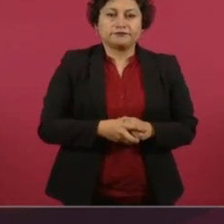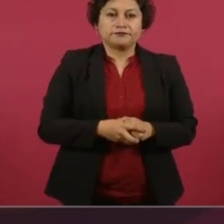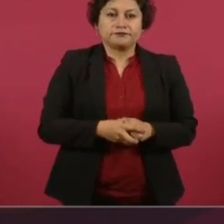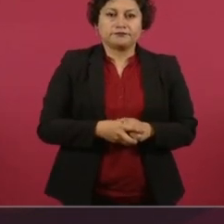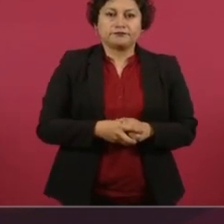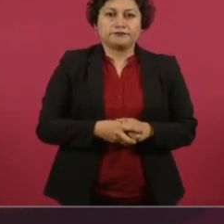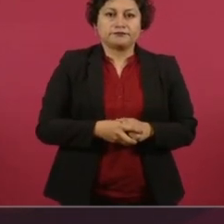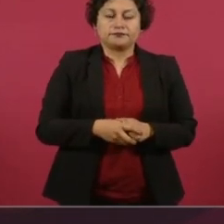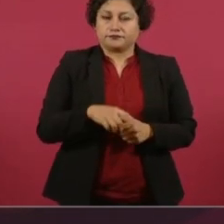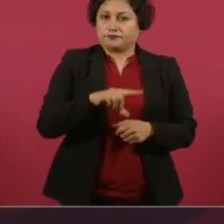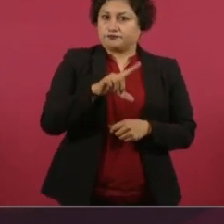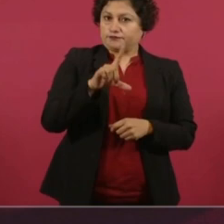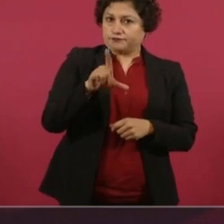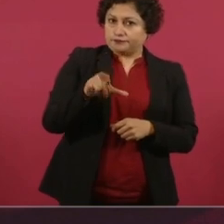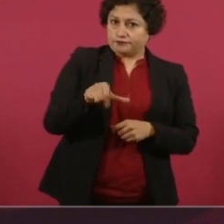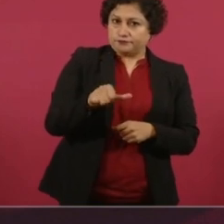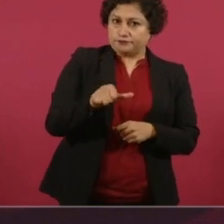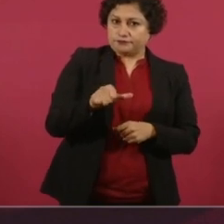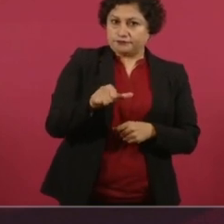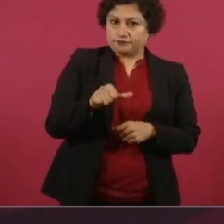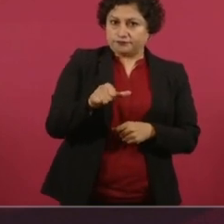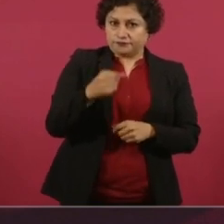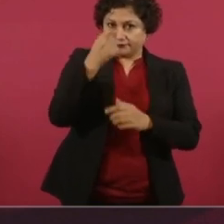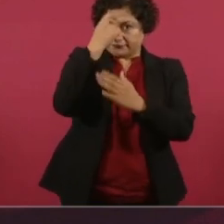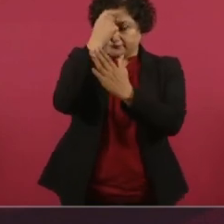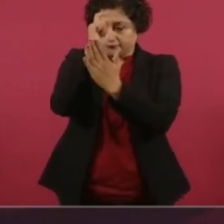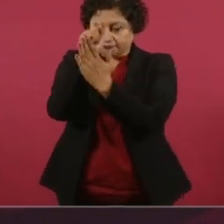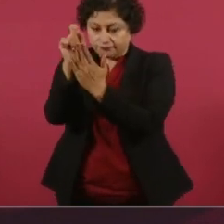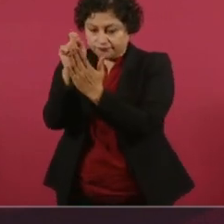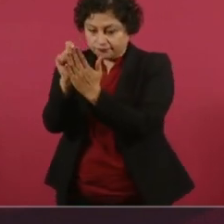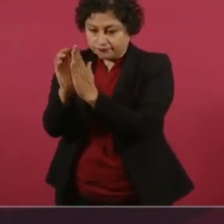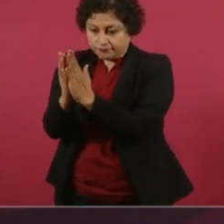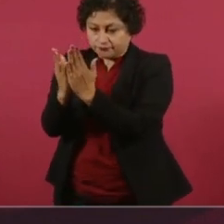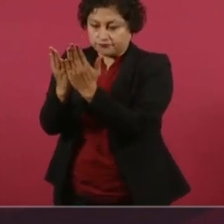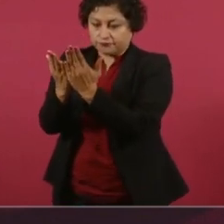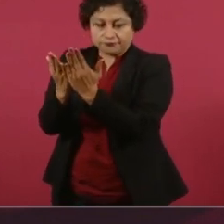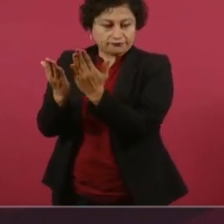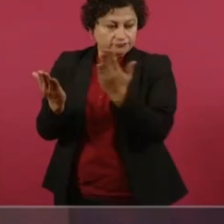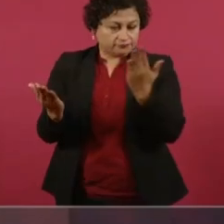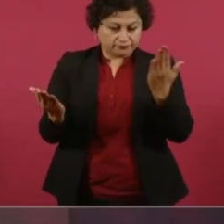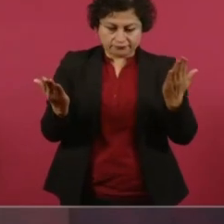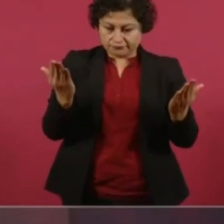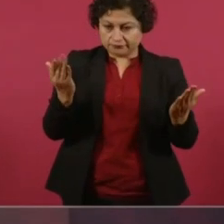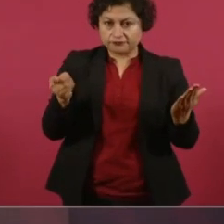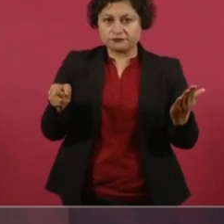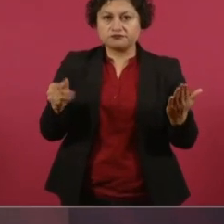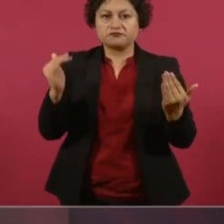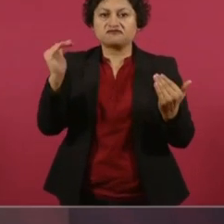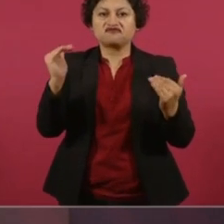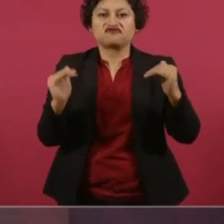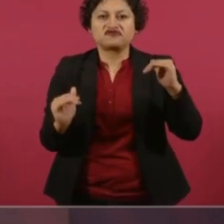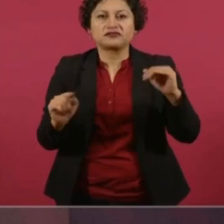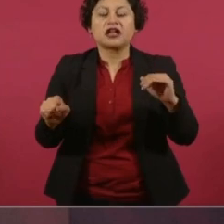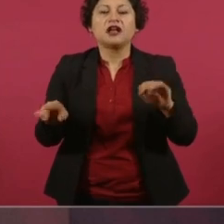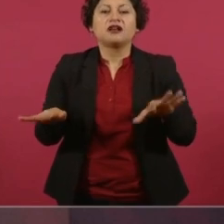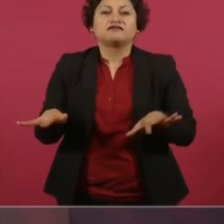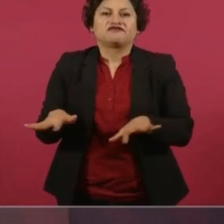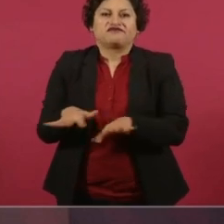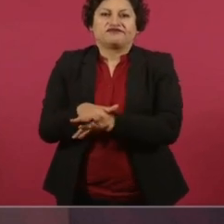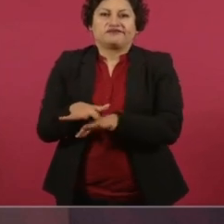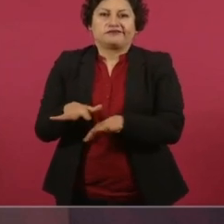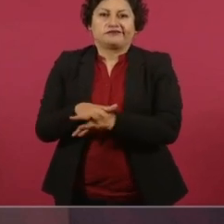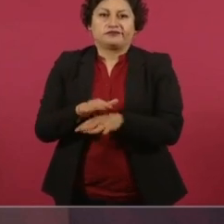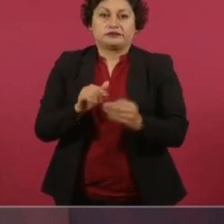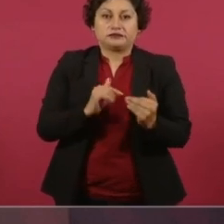Y ya sus novelas de ese tiempo ya no tenían la calidad de las